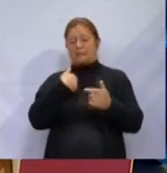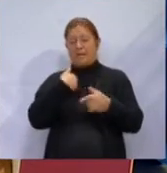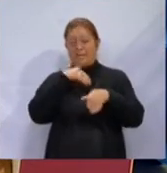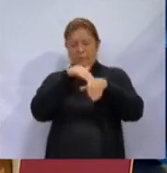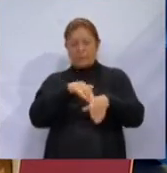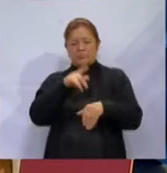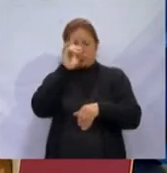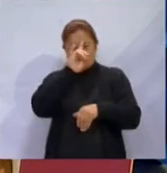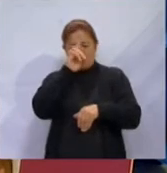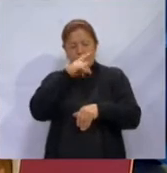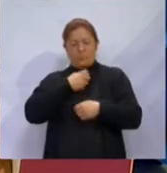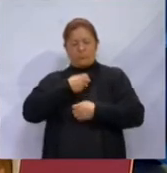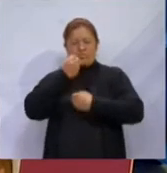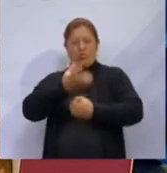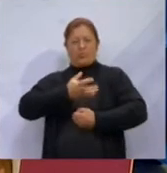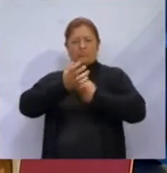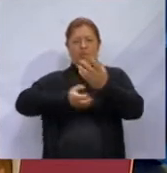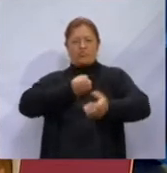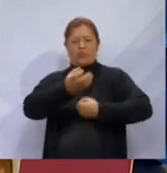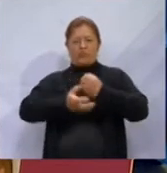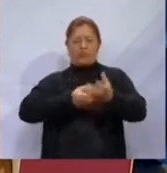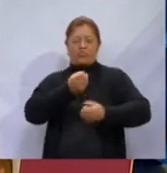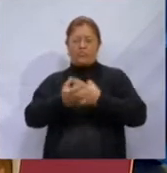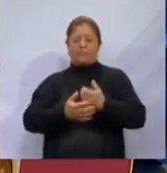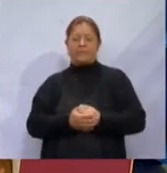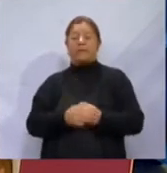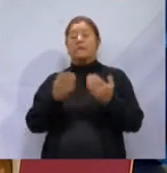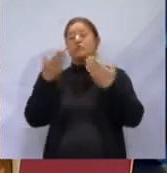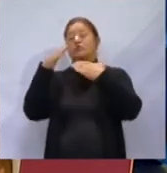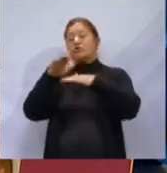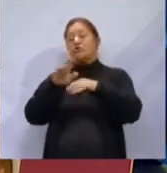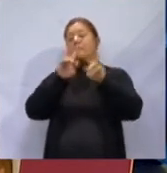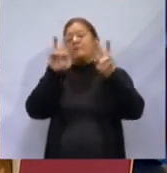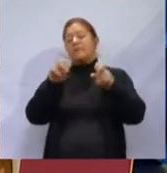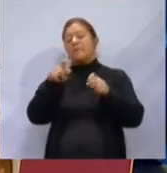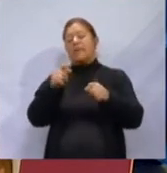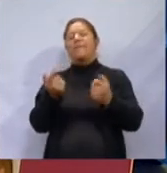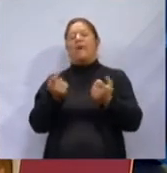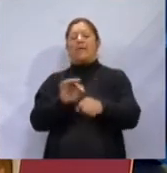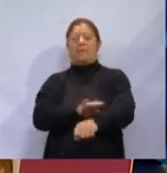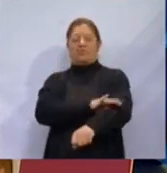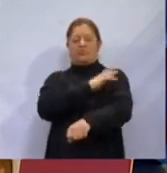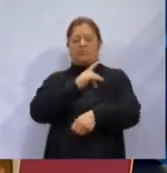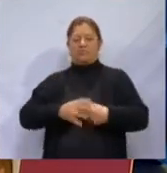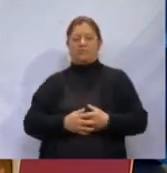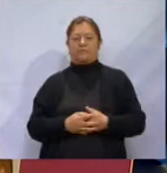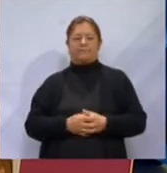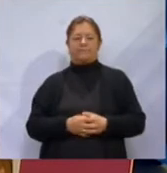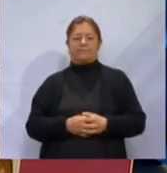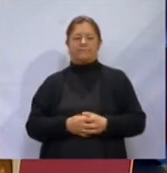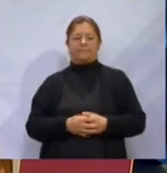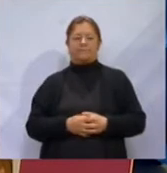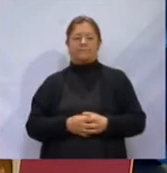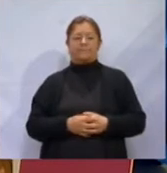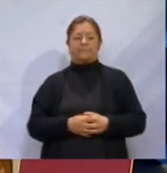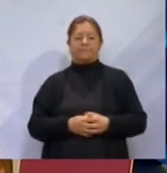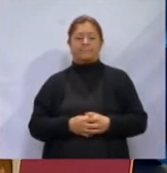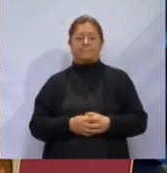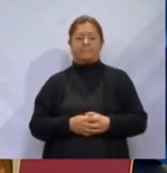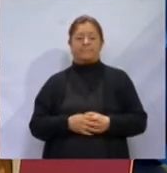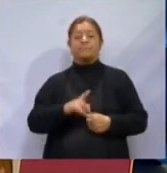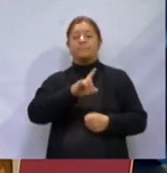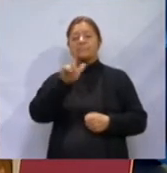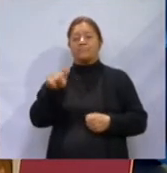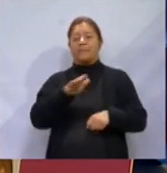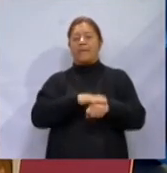las recomendaciones que hemos estado abordando al respecto de la gestión de emociones. Y más adelante también seguiremos